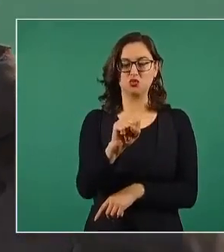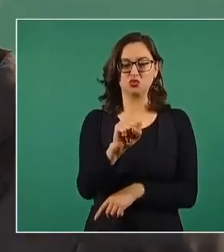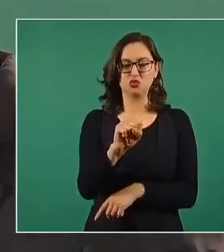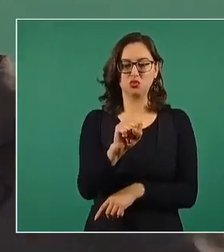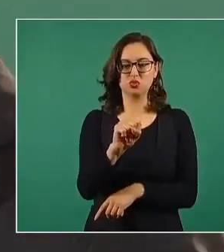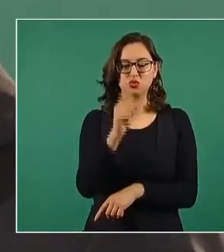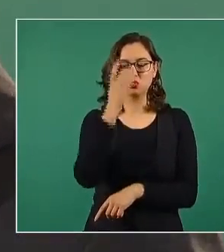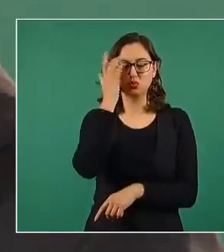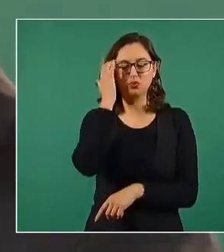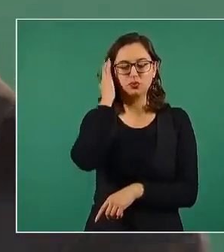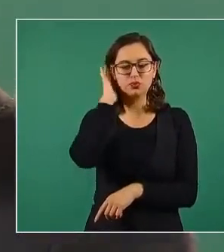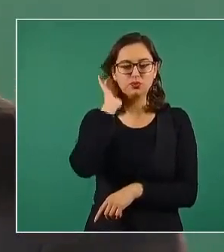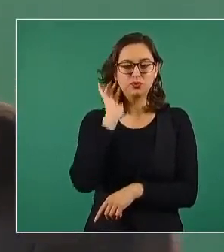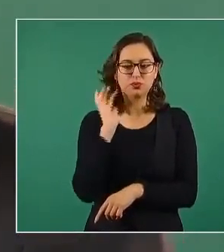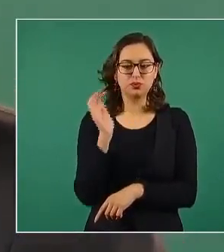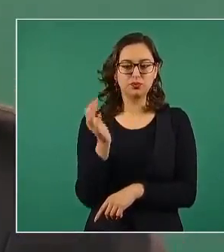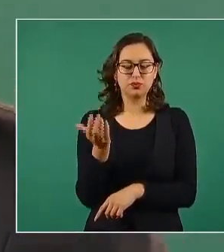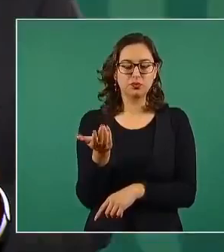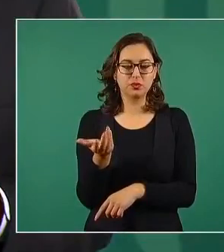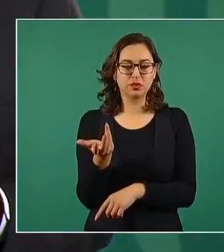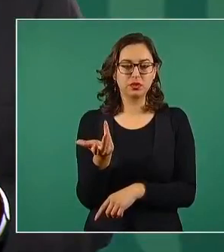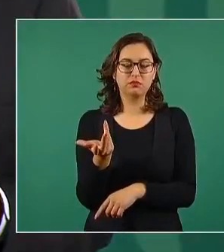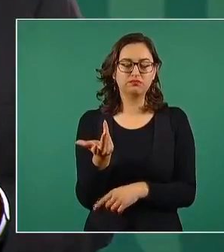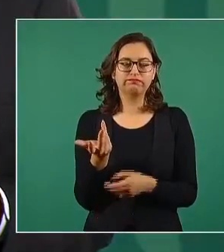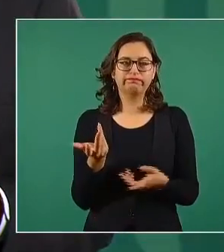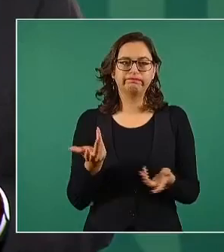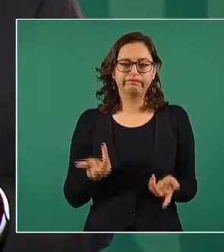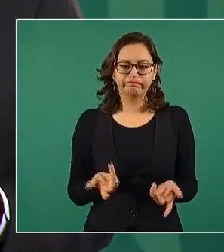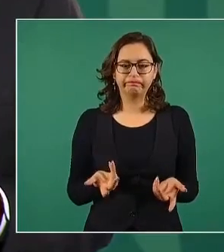que se lleva a cabo,